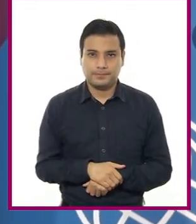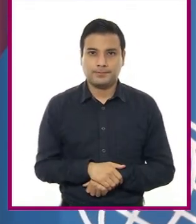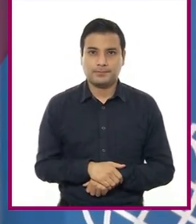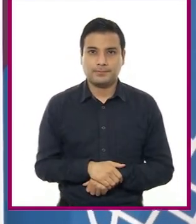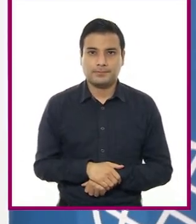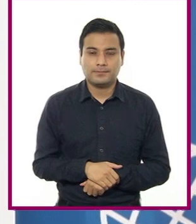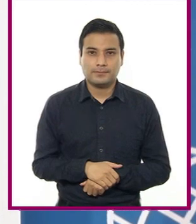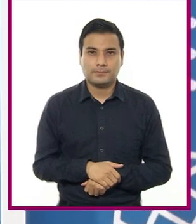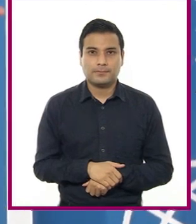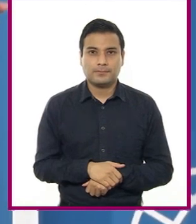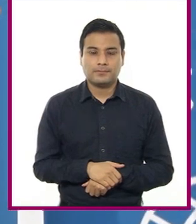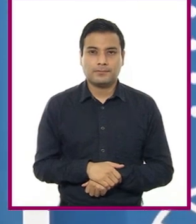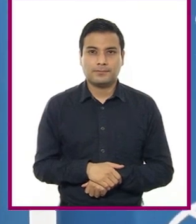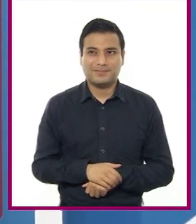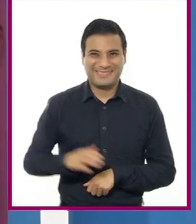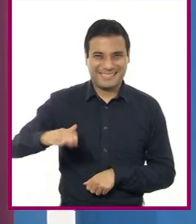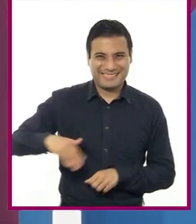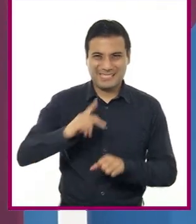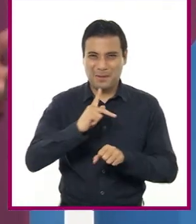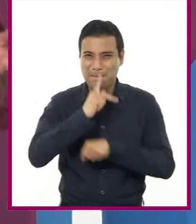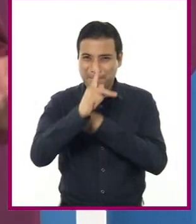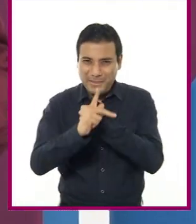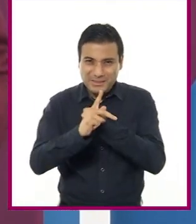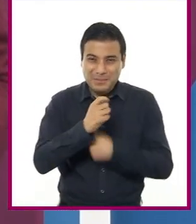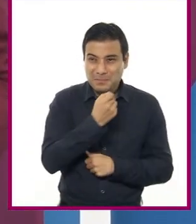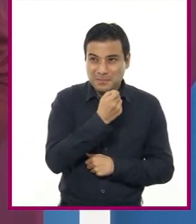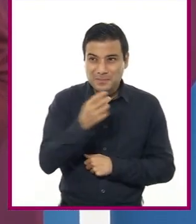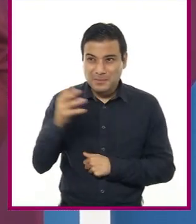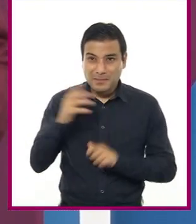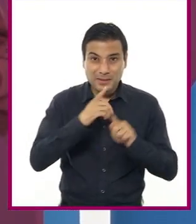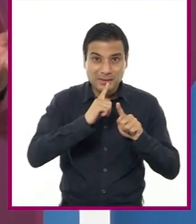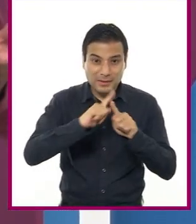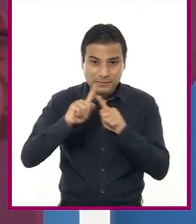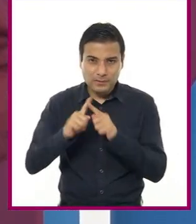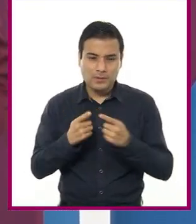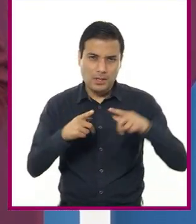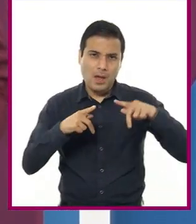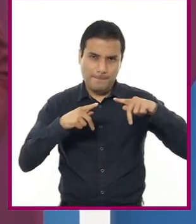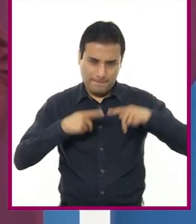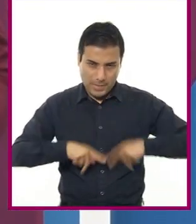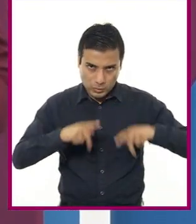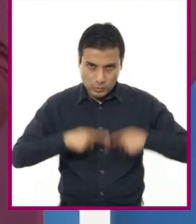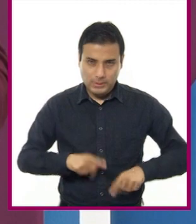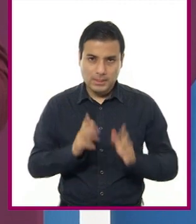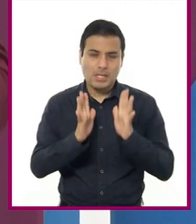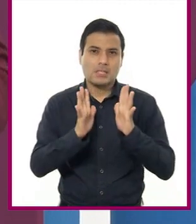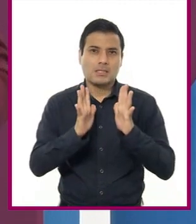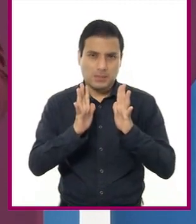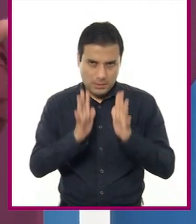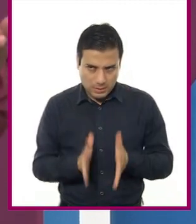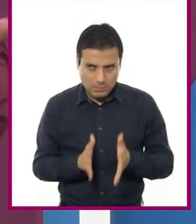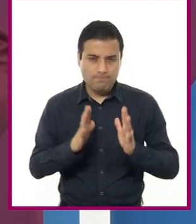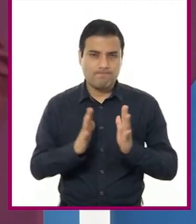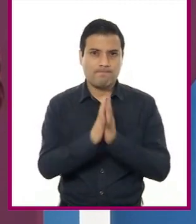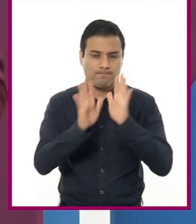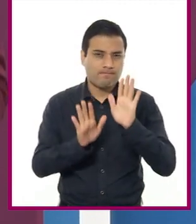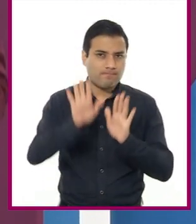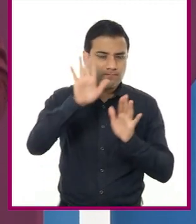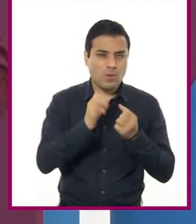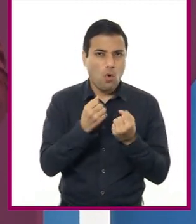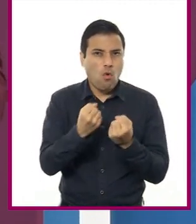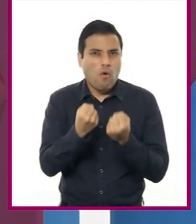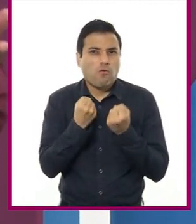En los países de nuestro viaje imaginario, las y los ciudadanos han construido una democracia fuerte o plena